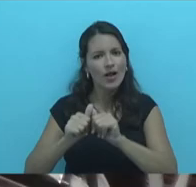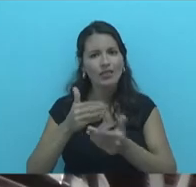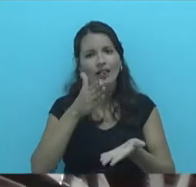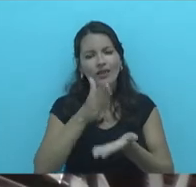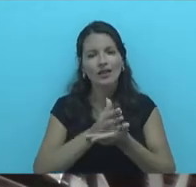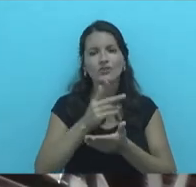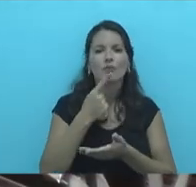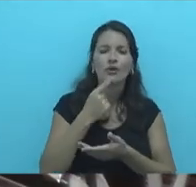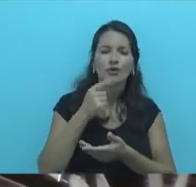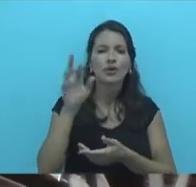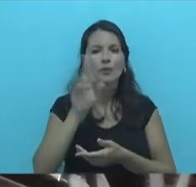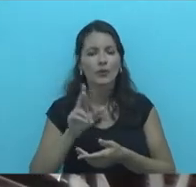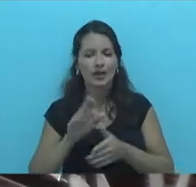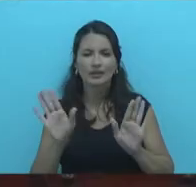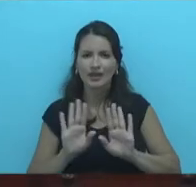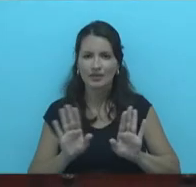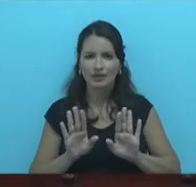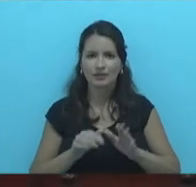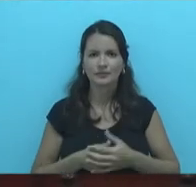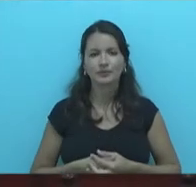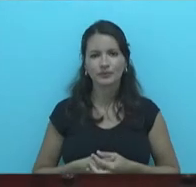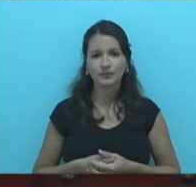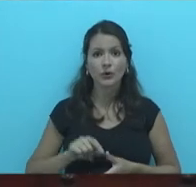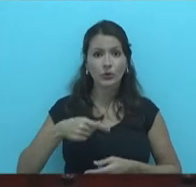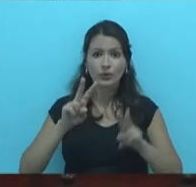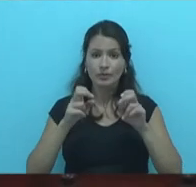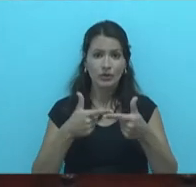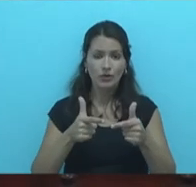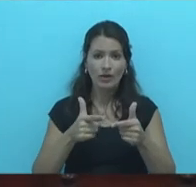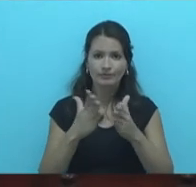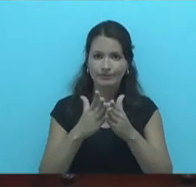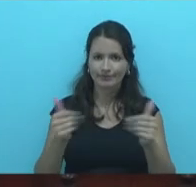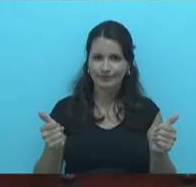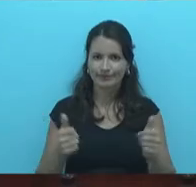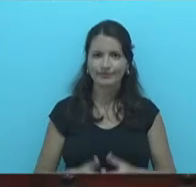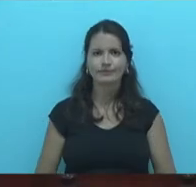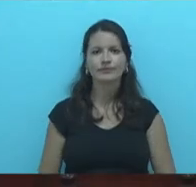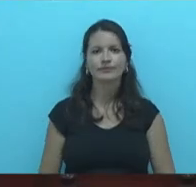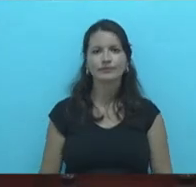Nada más, señor presidente. Gracias, diputada. Bien, no siendo para más, se levanta la sesión.